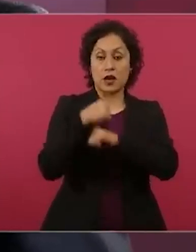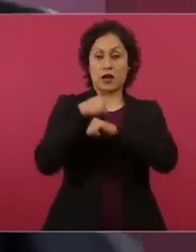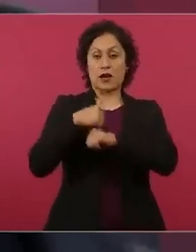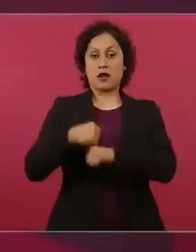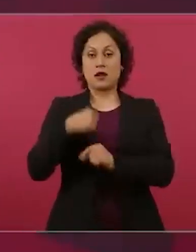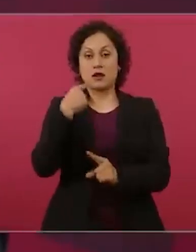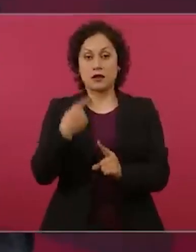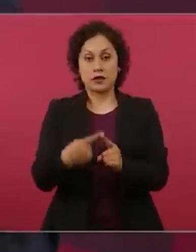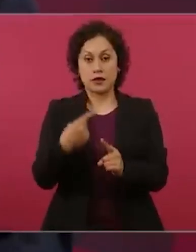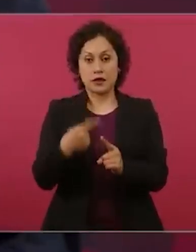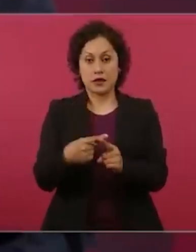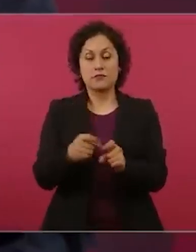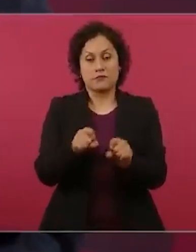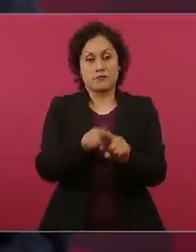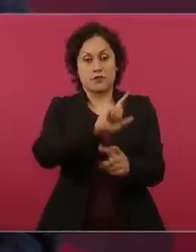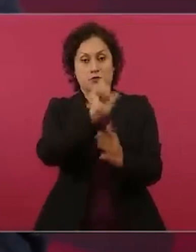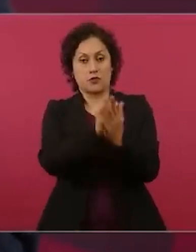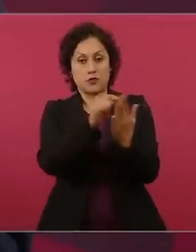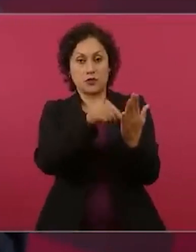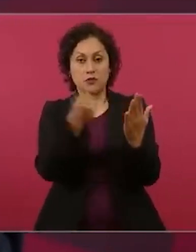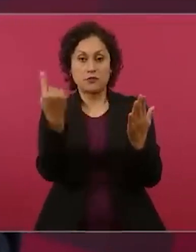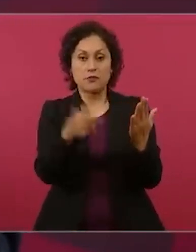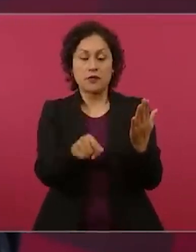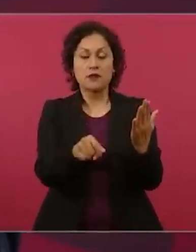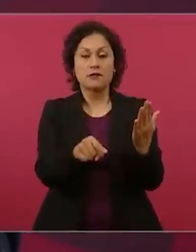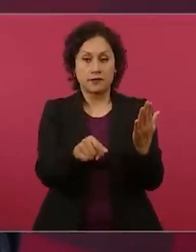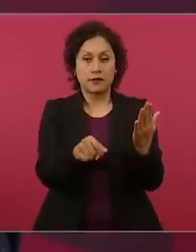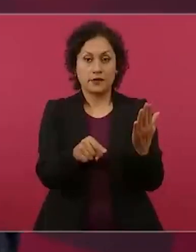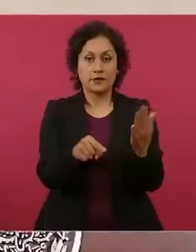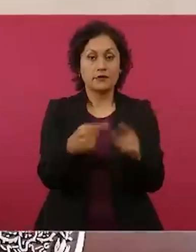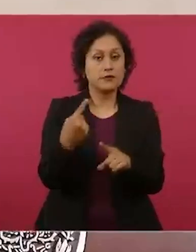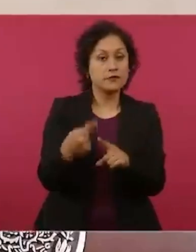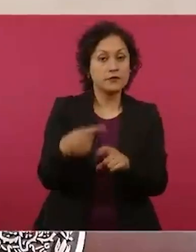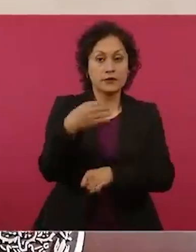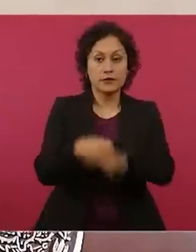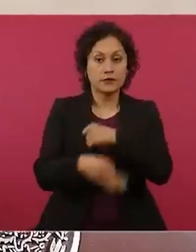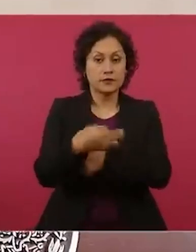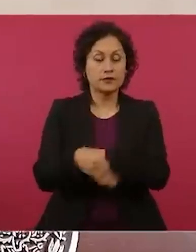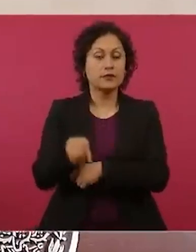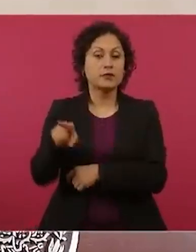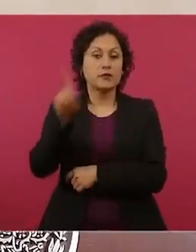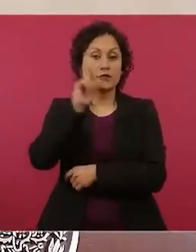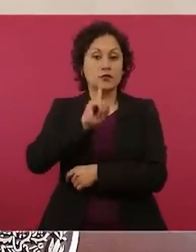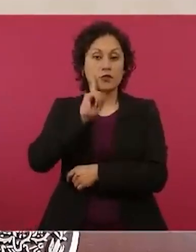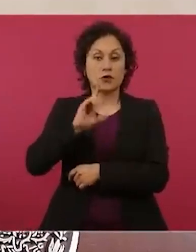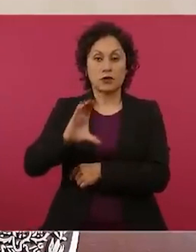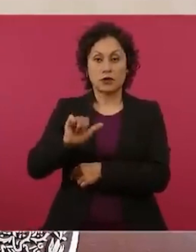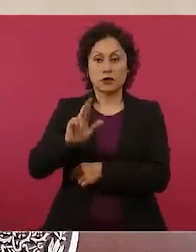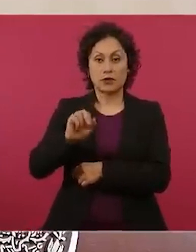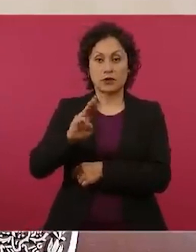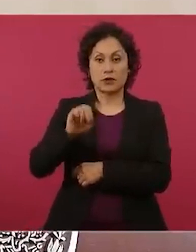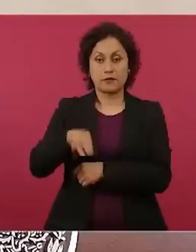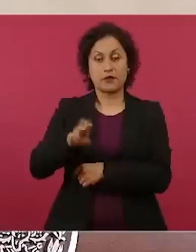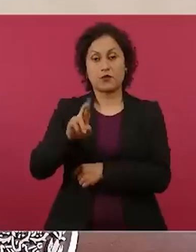los que pueden llevar un buen puesto a esta embarcación, declaró el ejecutivo. Las llamadas corcholatas tienen hasta este viernes para llevar a cabo su renuncia a